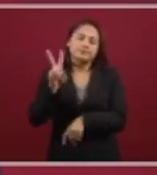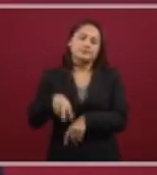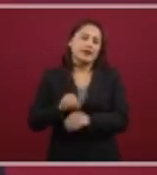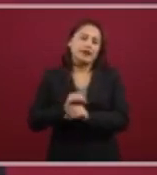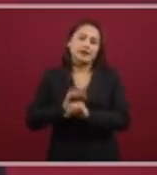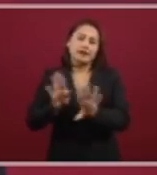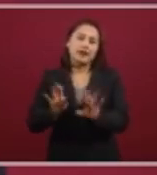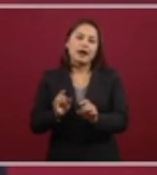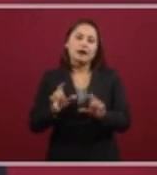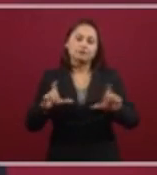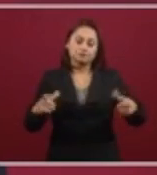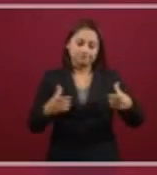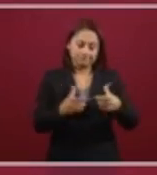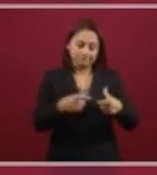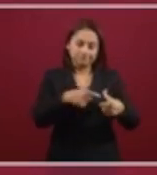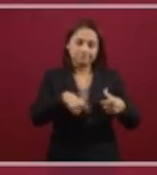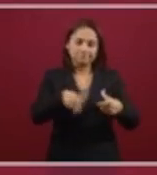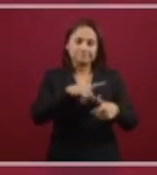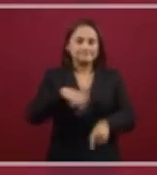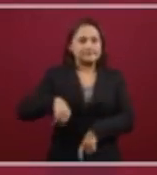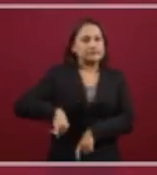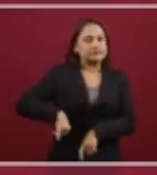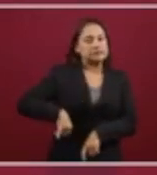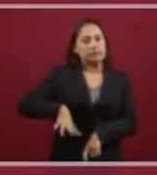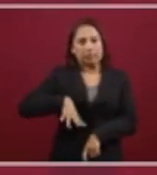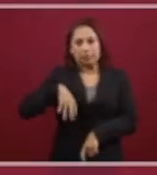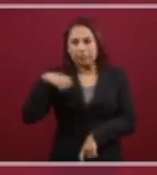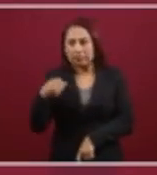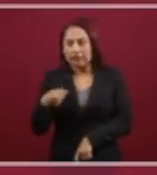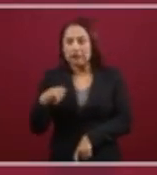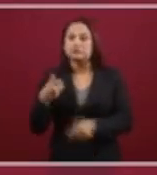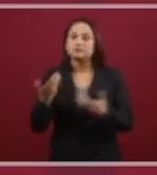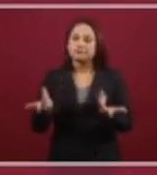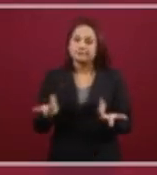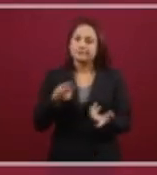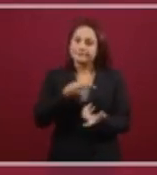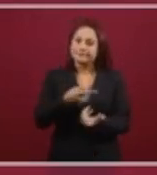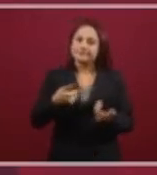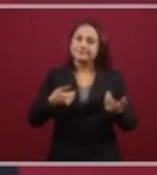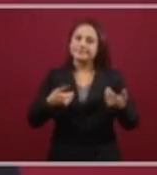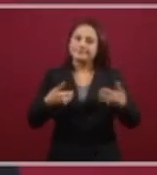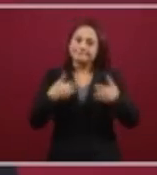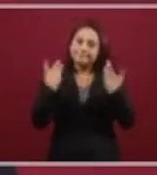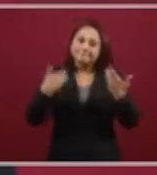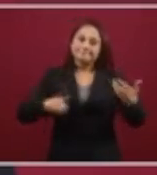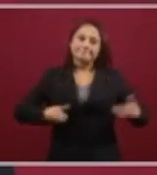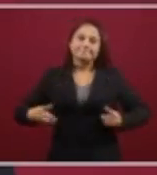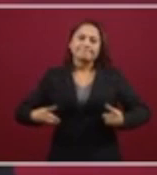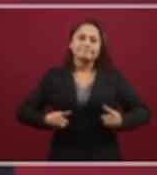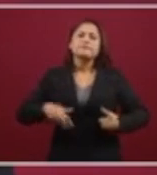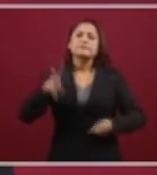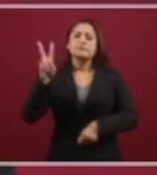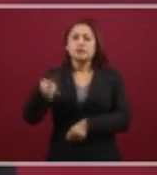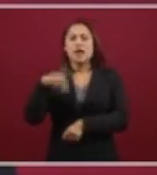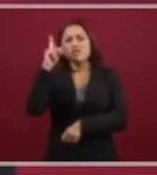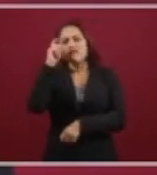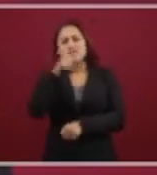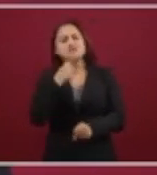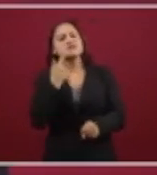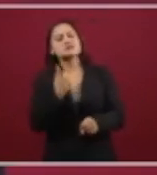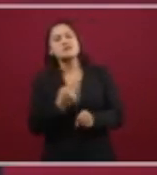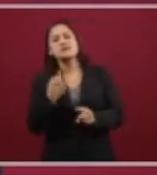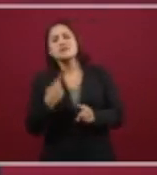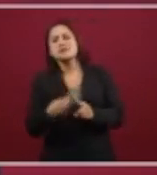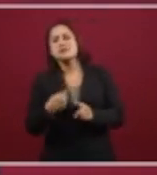intereses que se venían estableciendo por muchos años. Es muy difícil poderlos identificar, pero pues es toda una